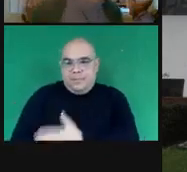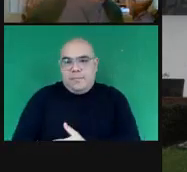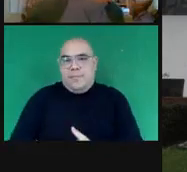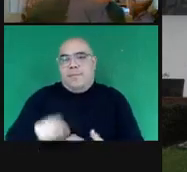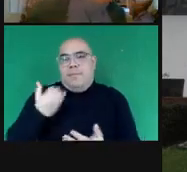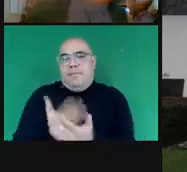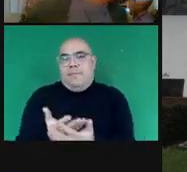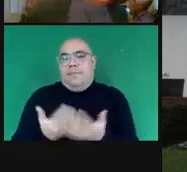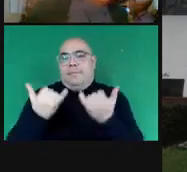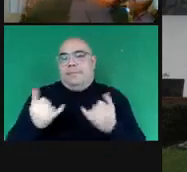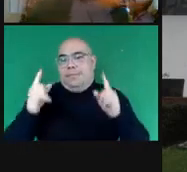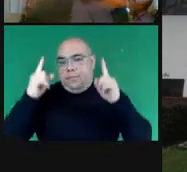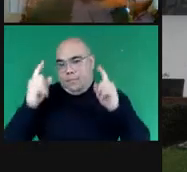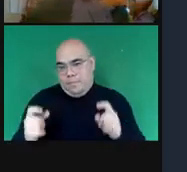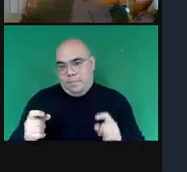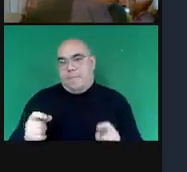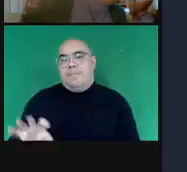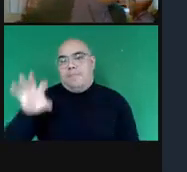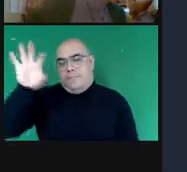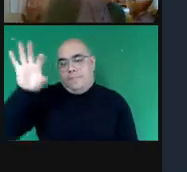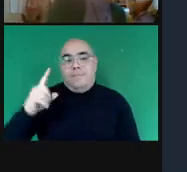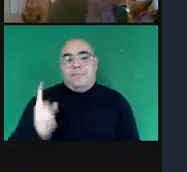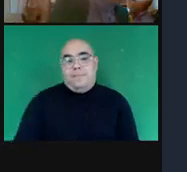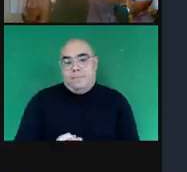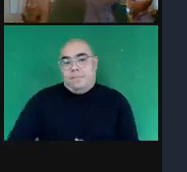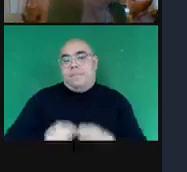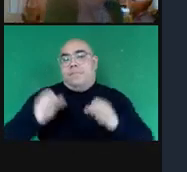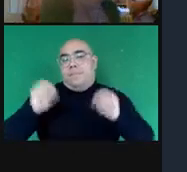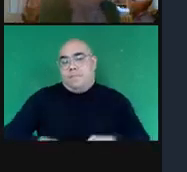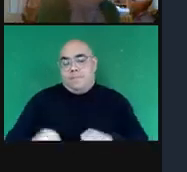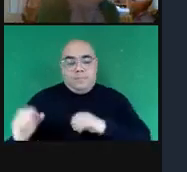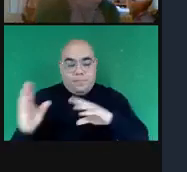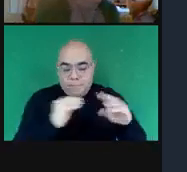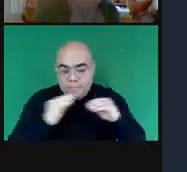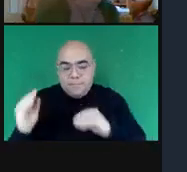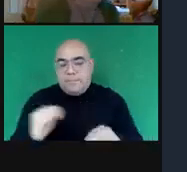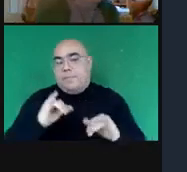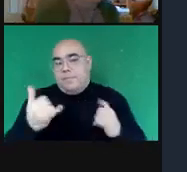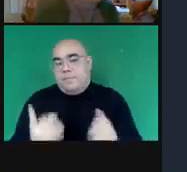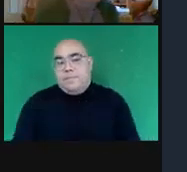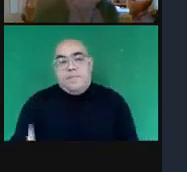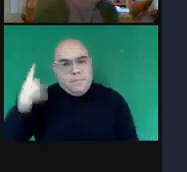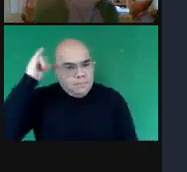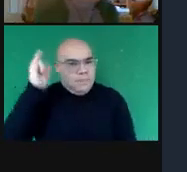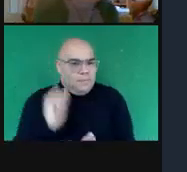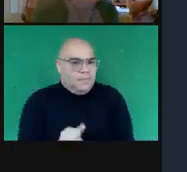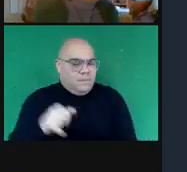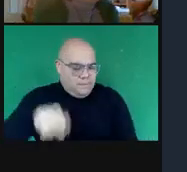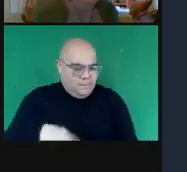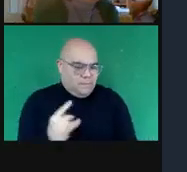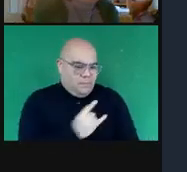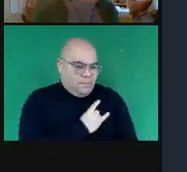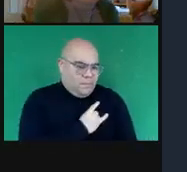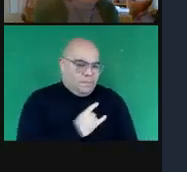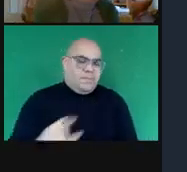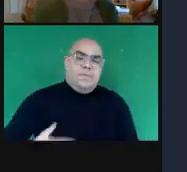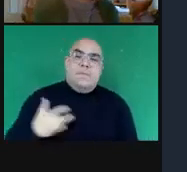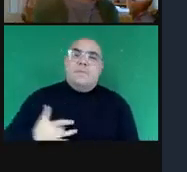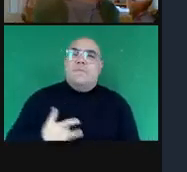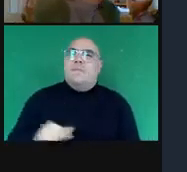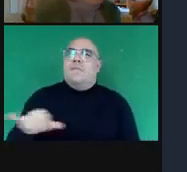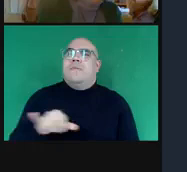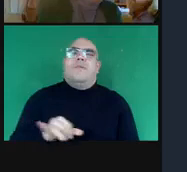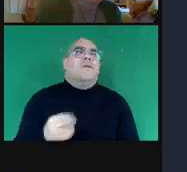país. Entonces podemos conversar. Creo que en la universidad tenemos sentimientos